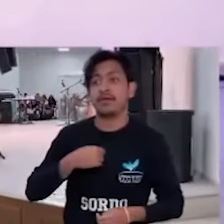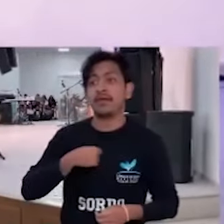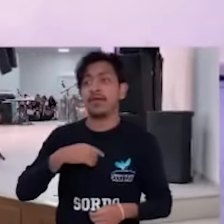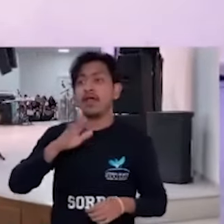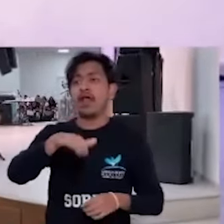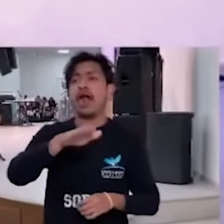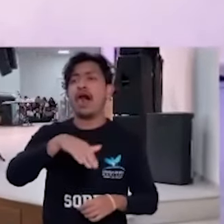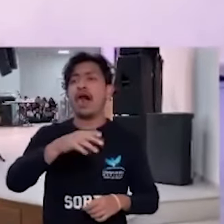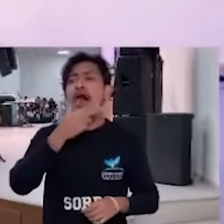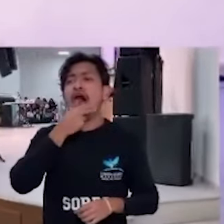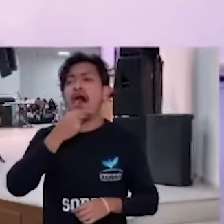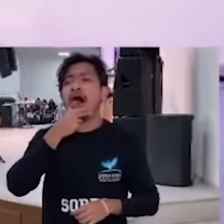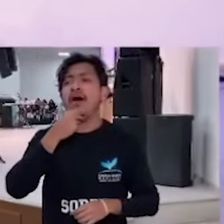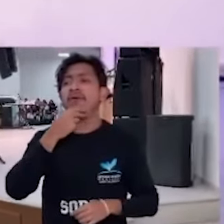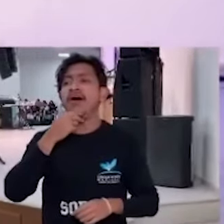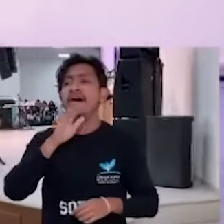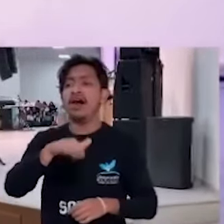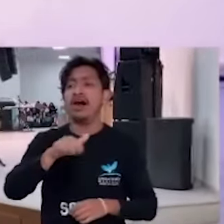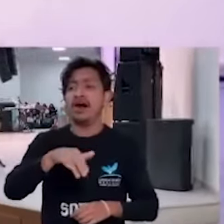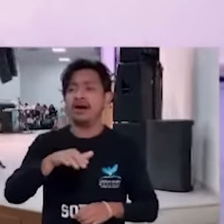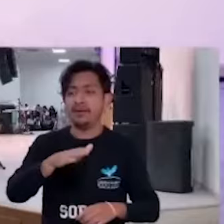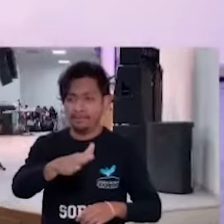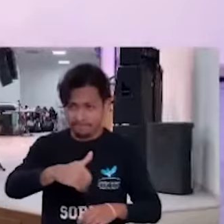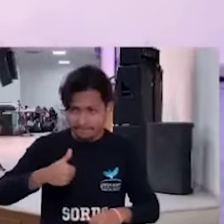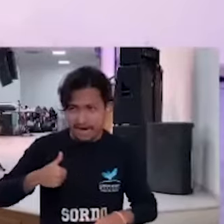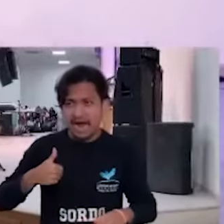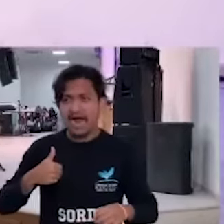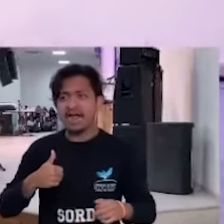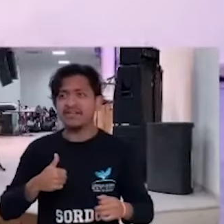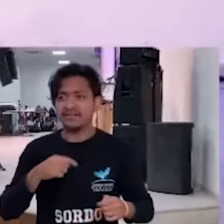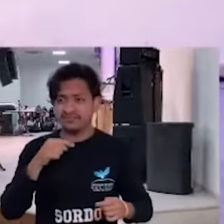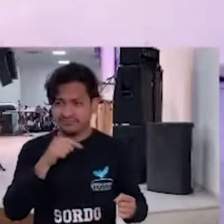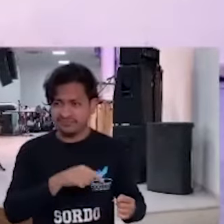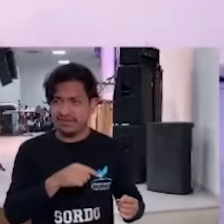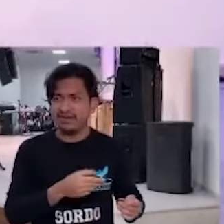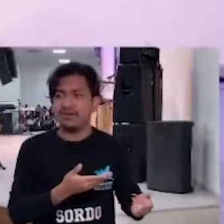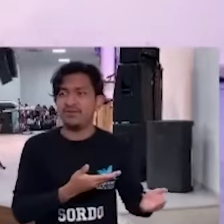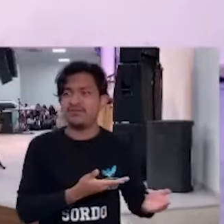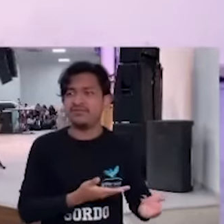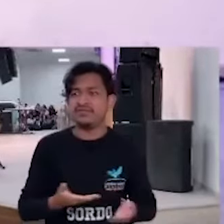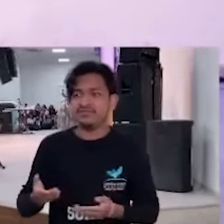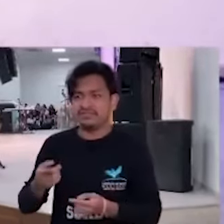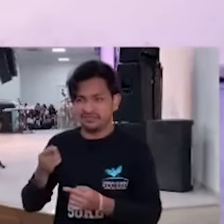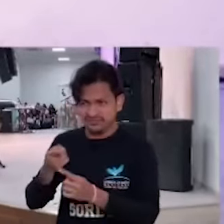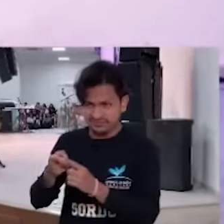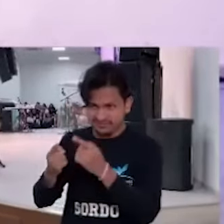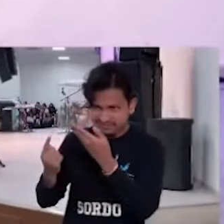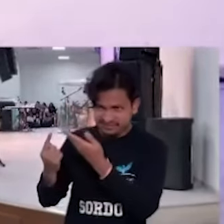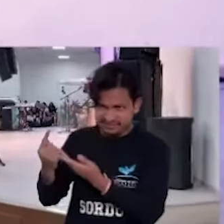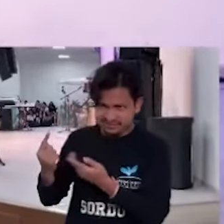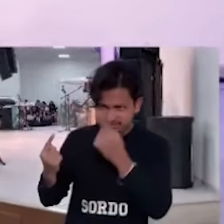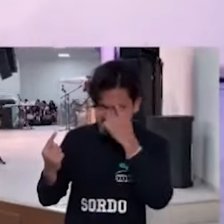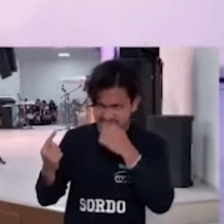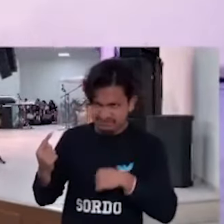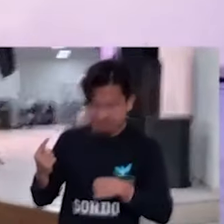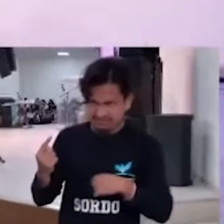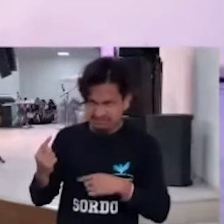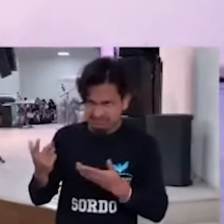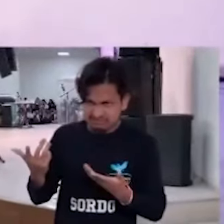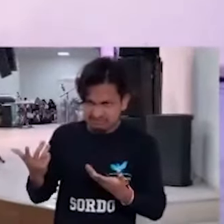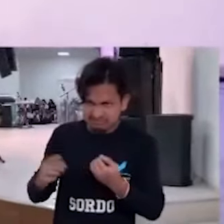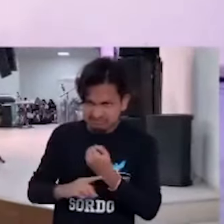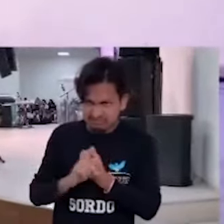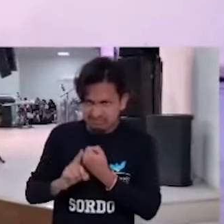al hermano Alexis y le dije: ven, ¿sabes qué? Tú atiende esta situación. Creo que este muchacho trae este problema. De repente se empezó a abrir conmigo, pero no